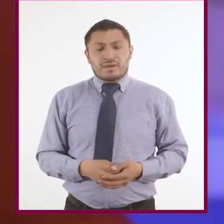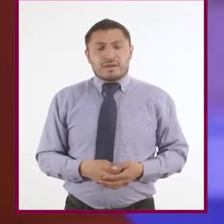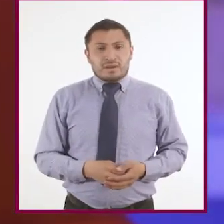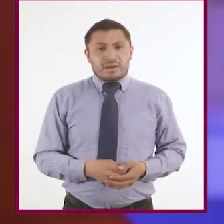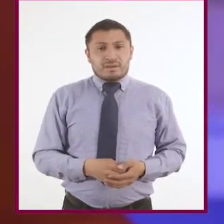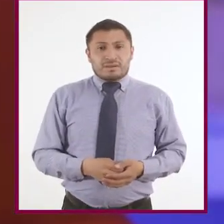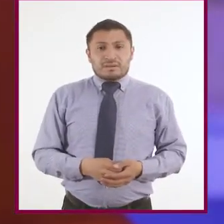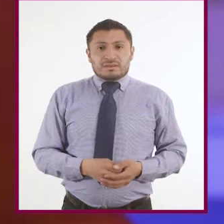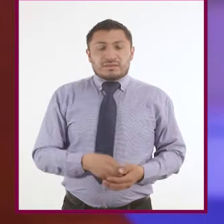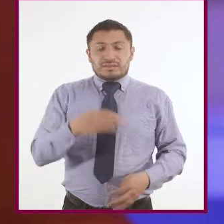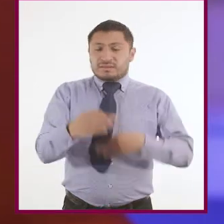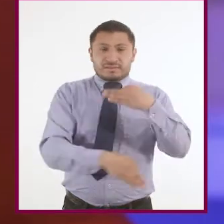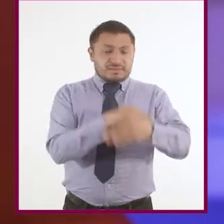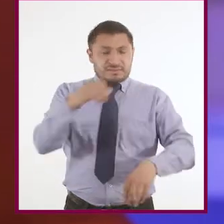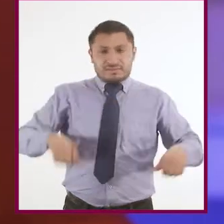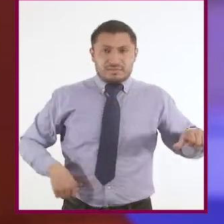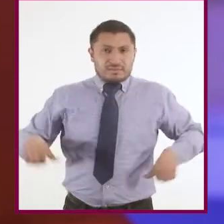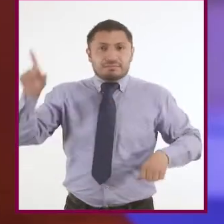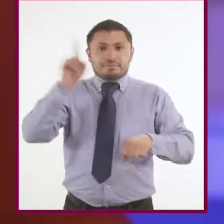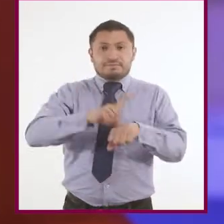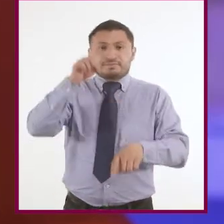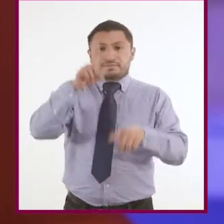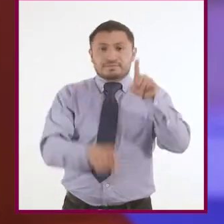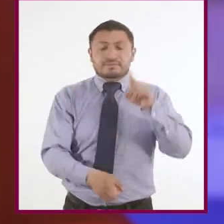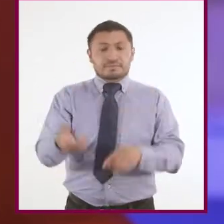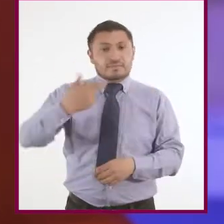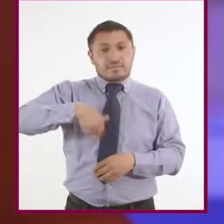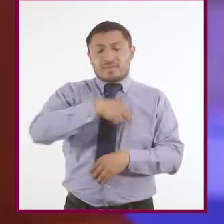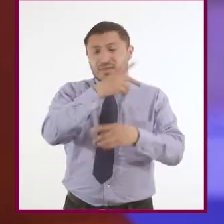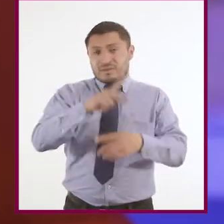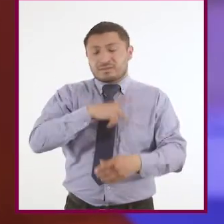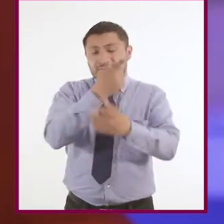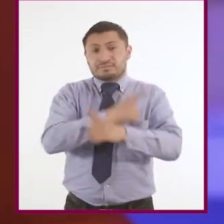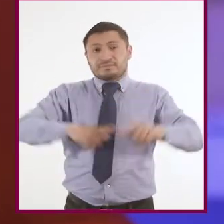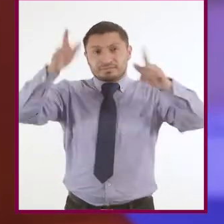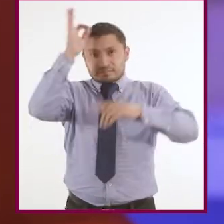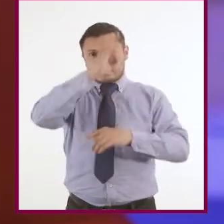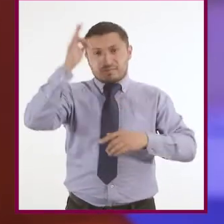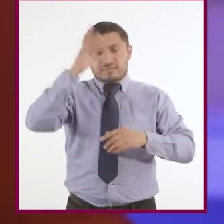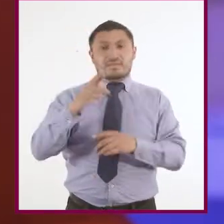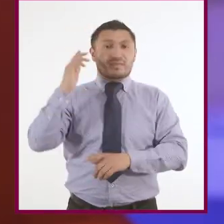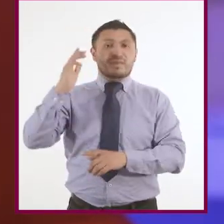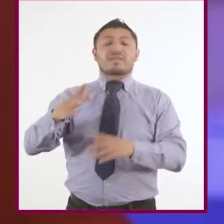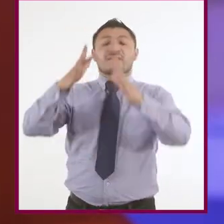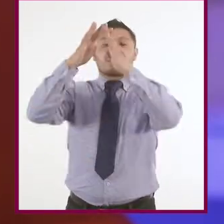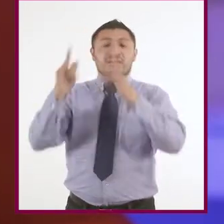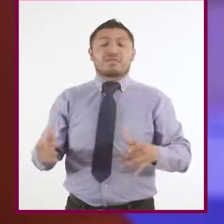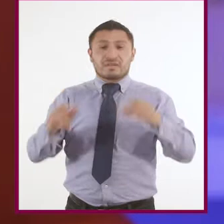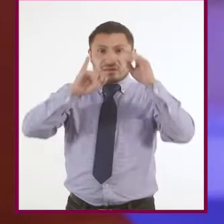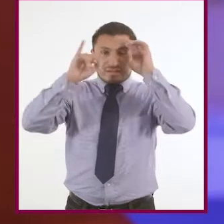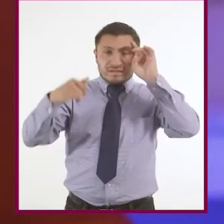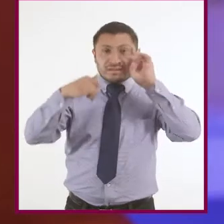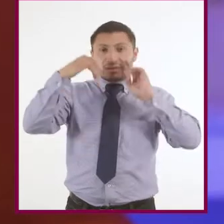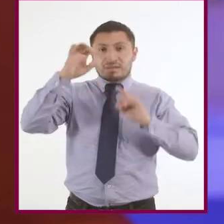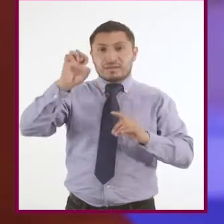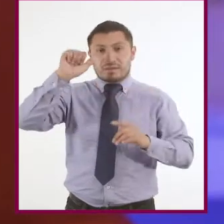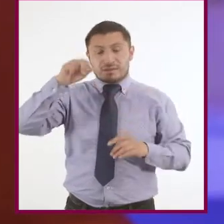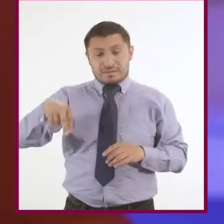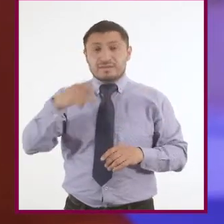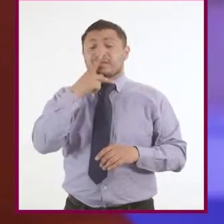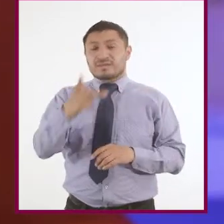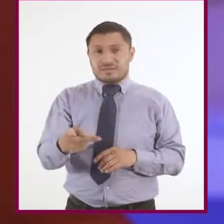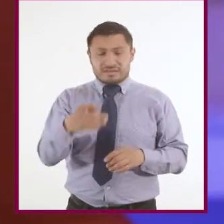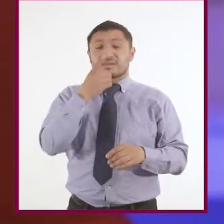Todas nuestras acciones cotidianas dependen de nuestra propia libertad. El filósofo francés Jean-Paul Sartre acuñó una frase muy atinada: